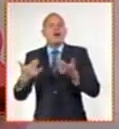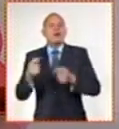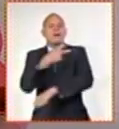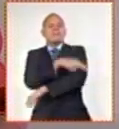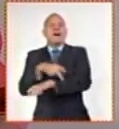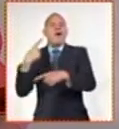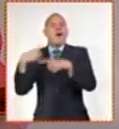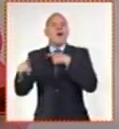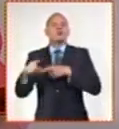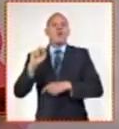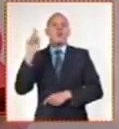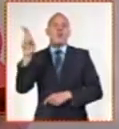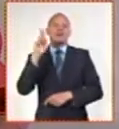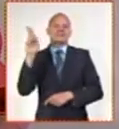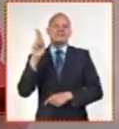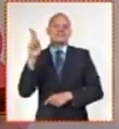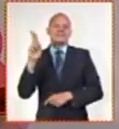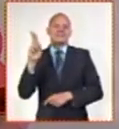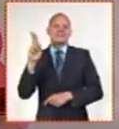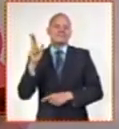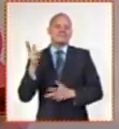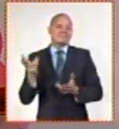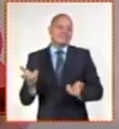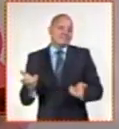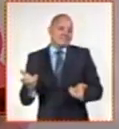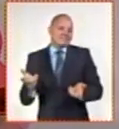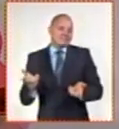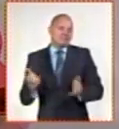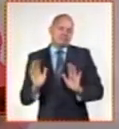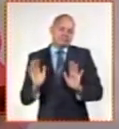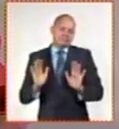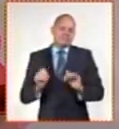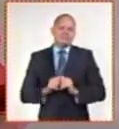Ahora, Sergio Mola y Diego Luciani,